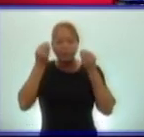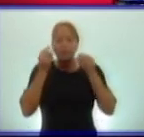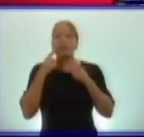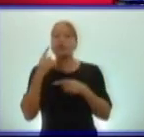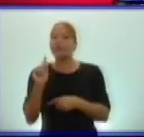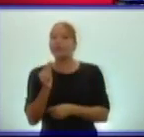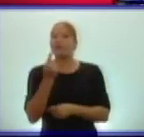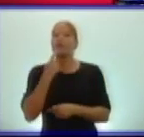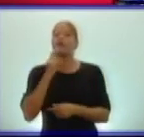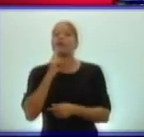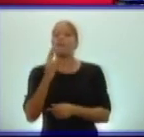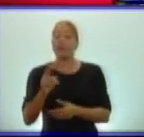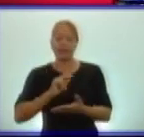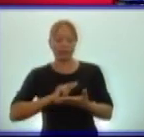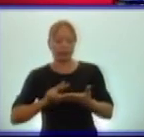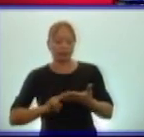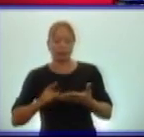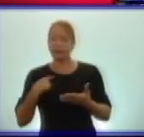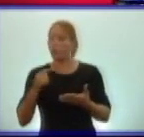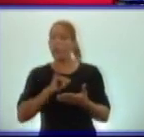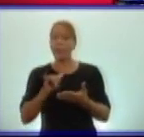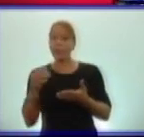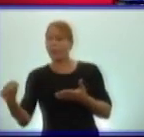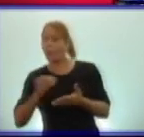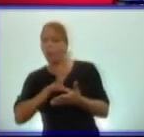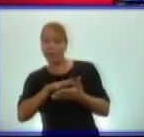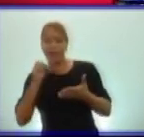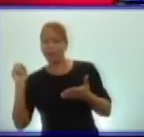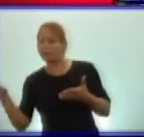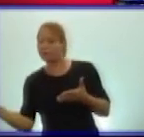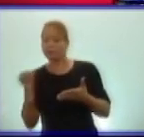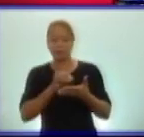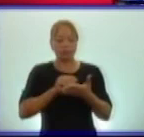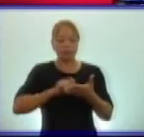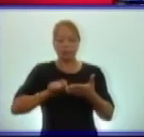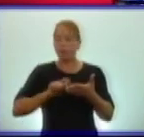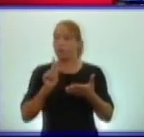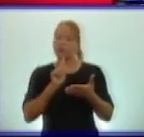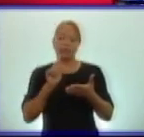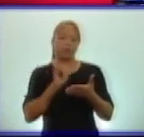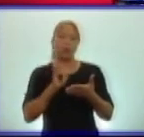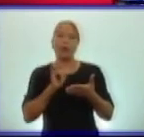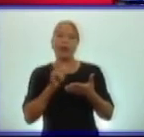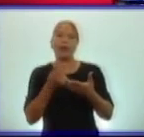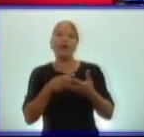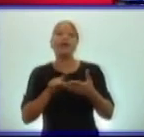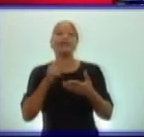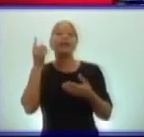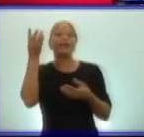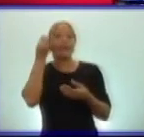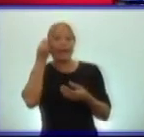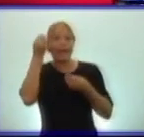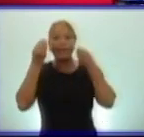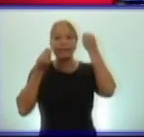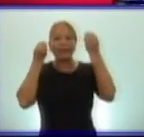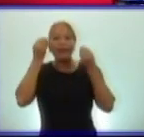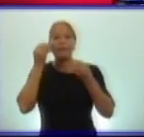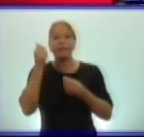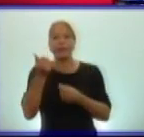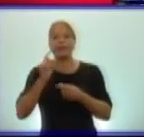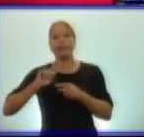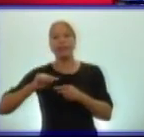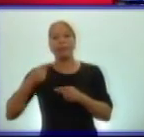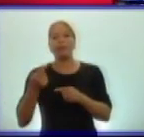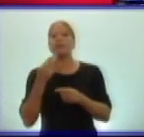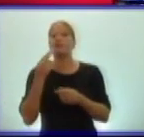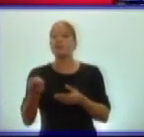propia respuesta. No transcriba el libro porque no le va a ser útil, no le va a ser resultado el aprendizaje final. Elabore su propia